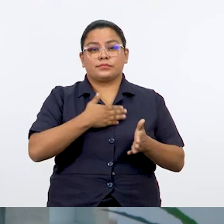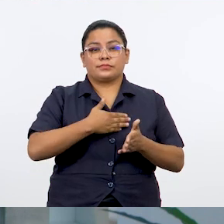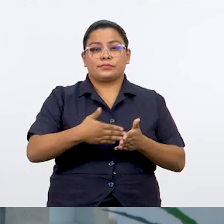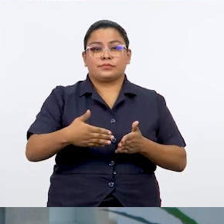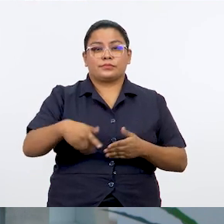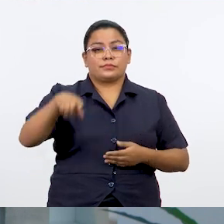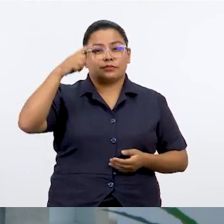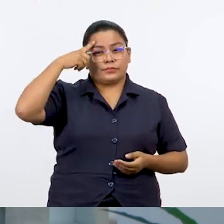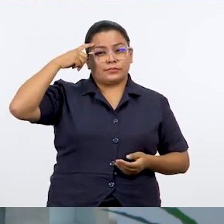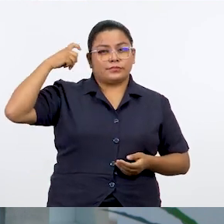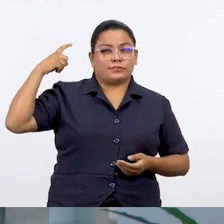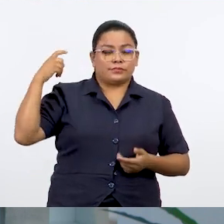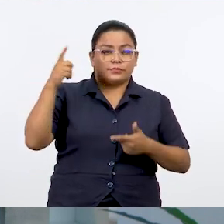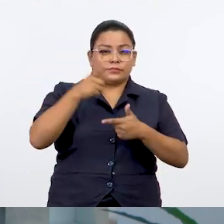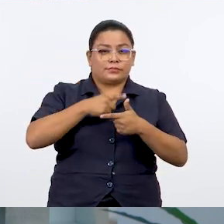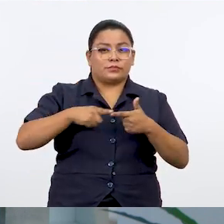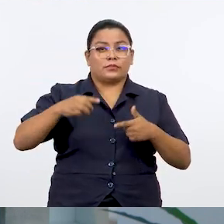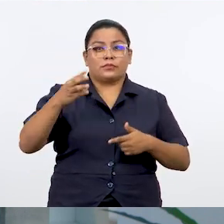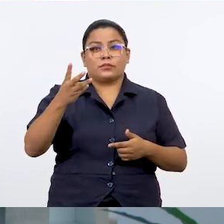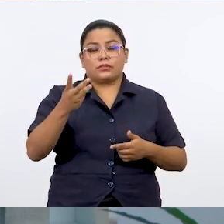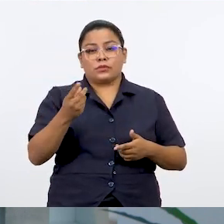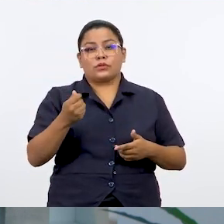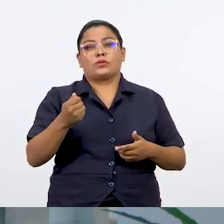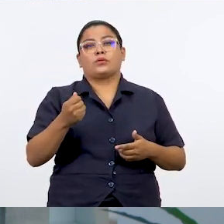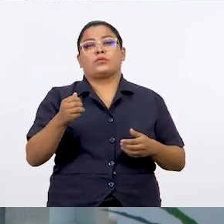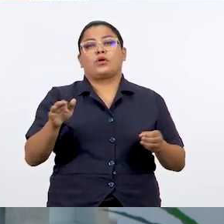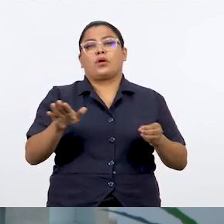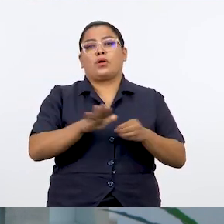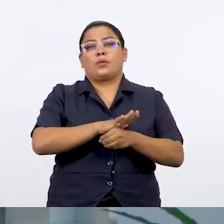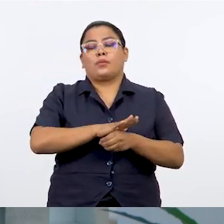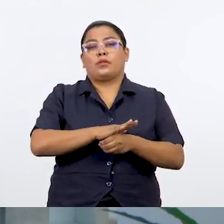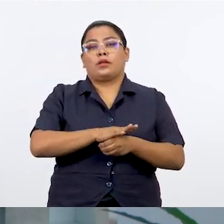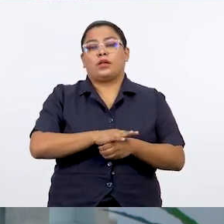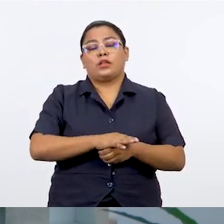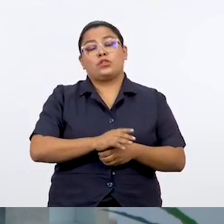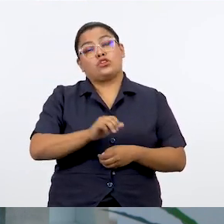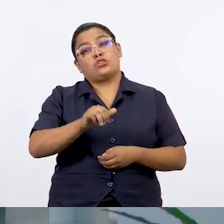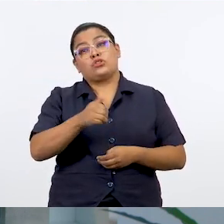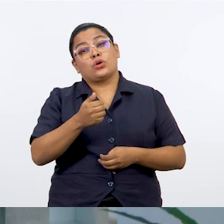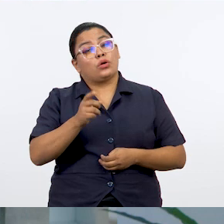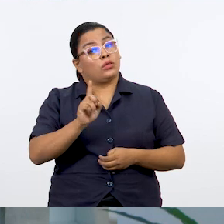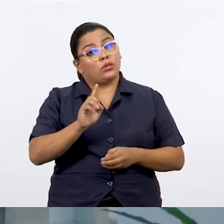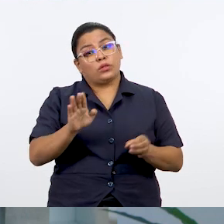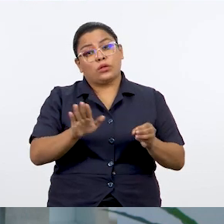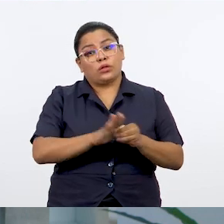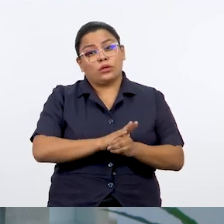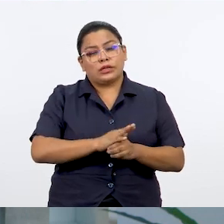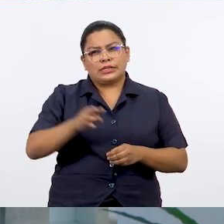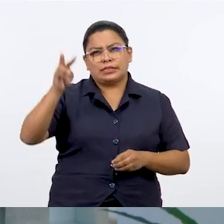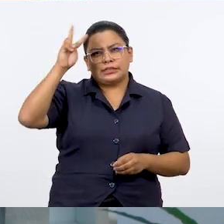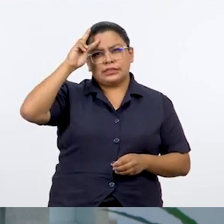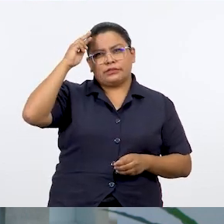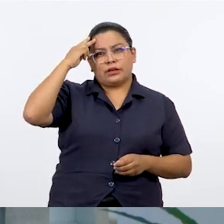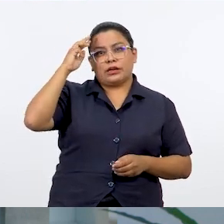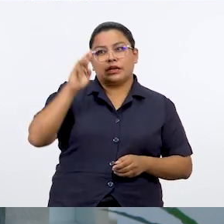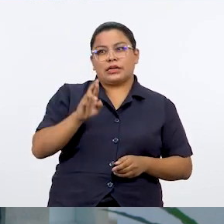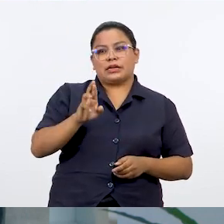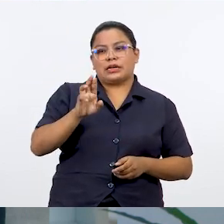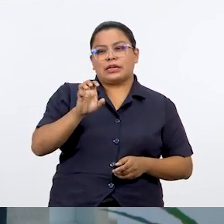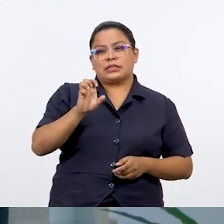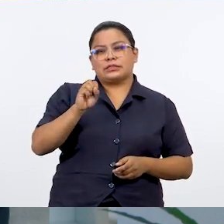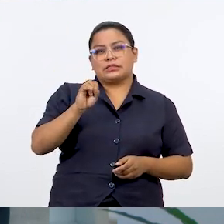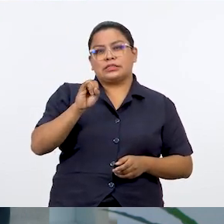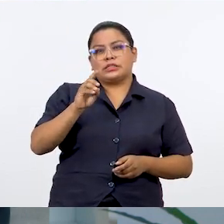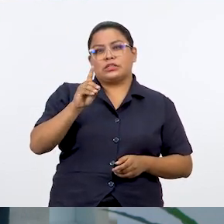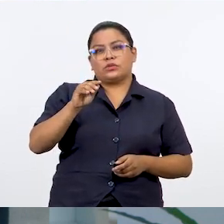Iniciaremos recordando la división de números naturales entre números naturales y el significado del residuo en este caso. Para